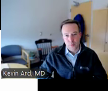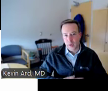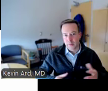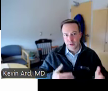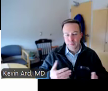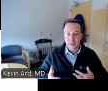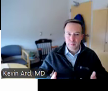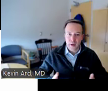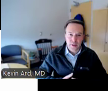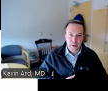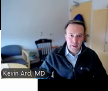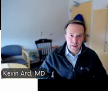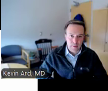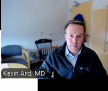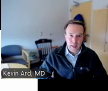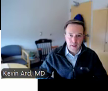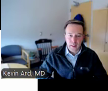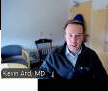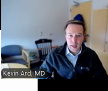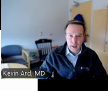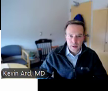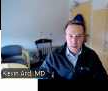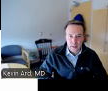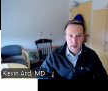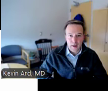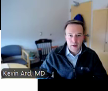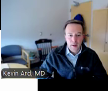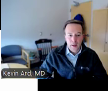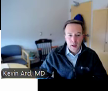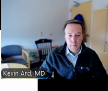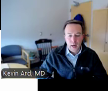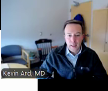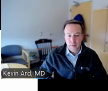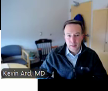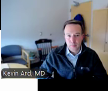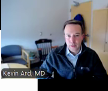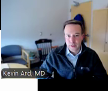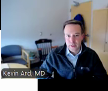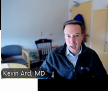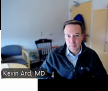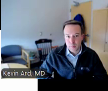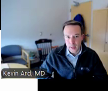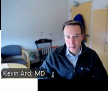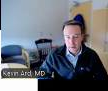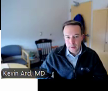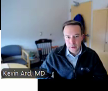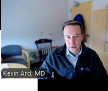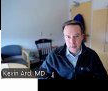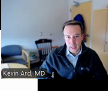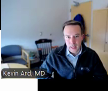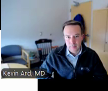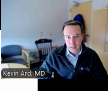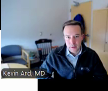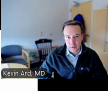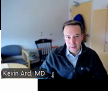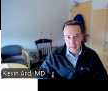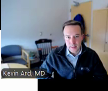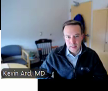monitoreado a las personas que están usando PrEP oral cada 3 meses, haciéndoles pruebas de laboratorio cada 3 meses.